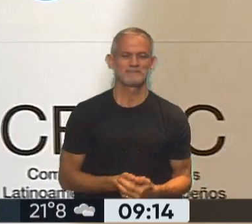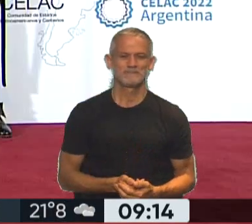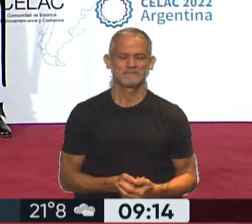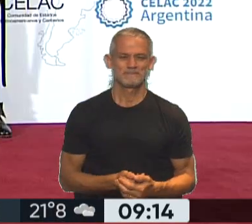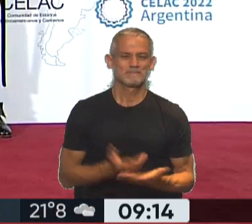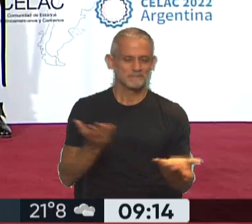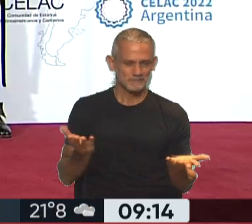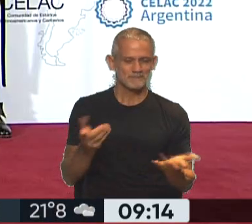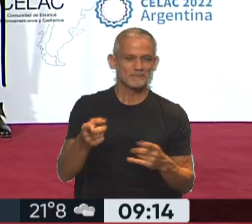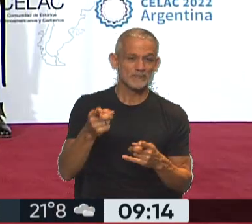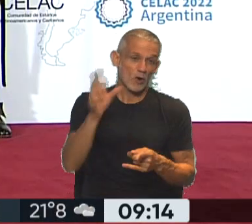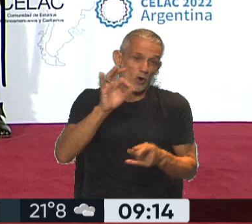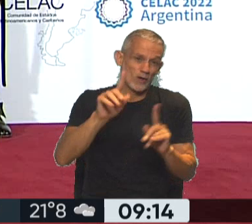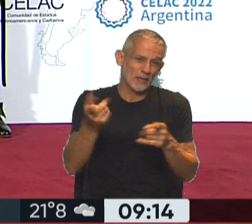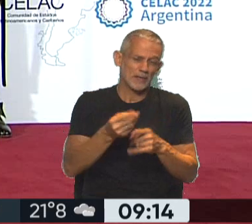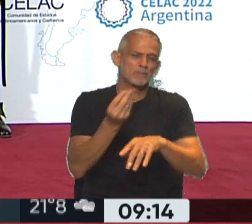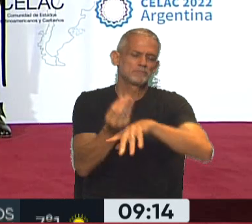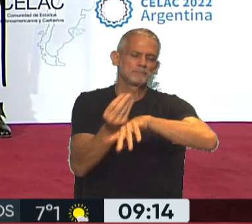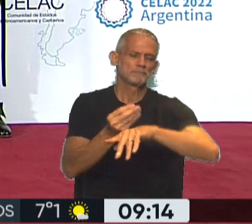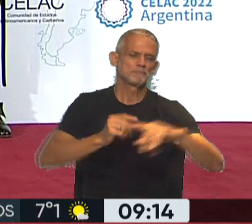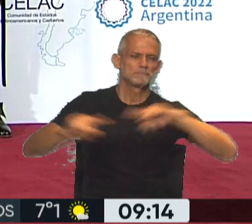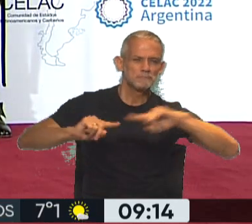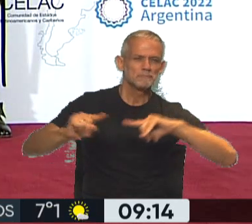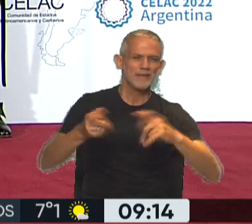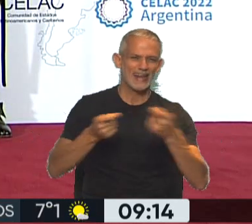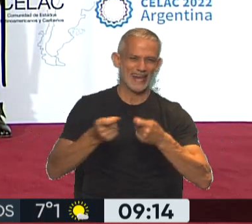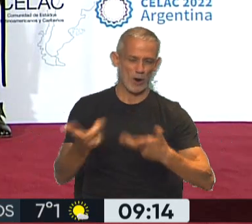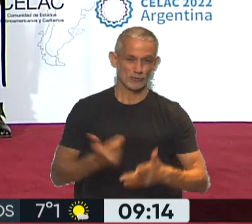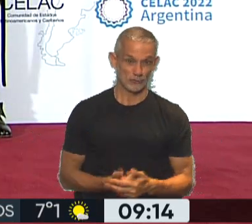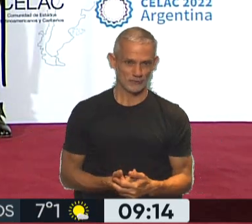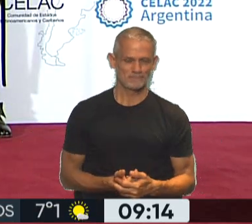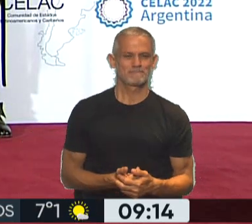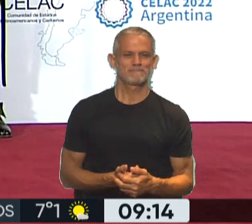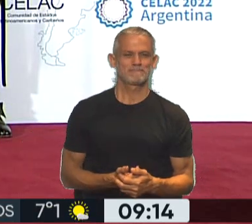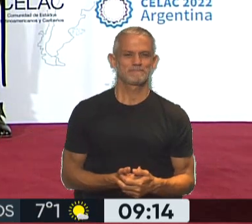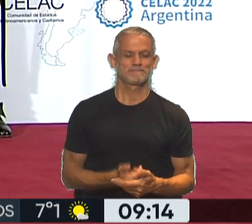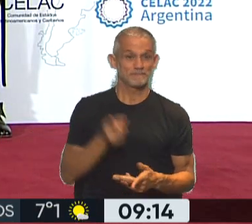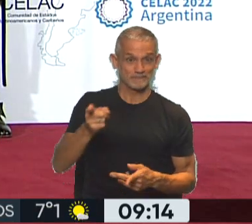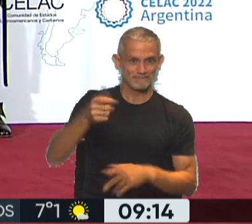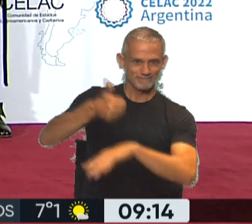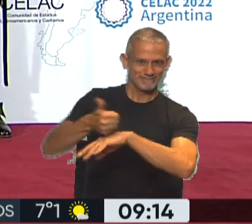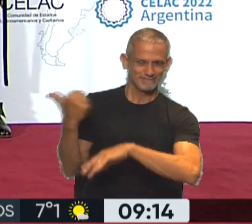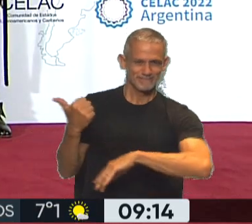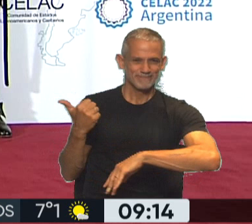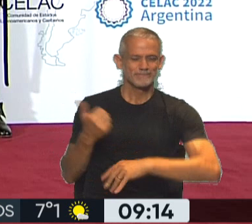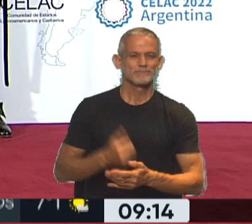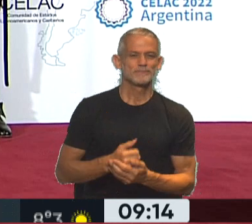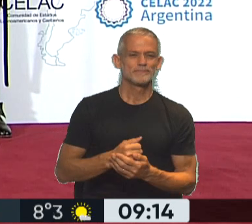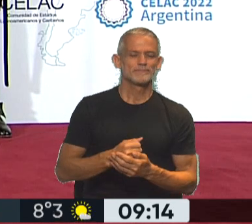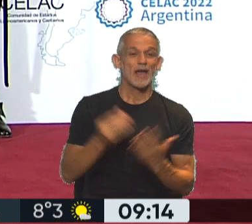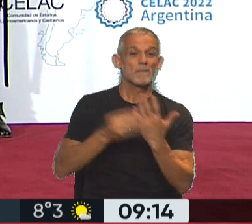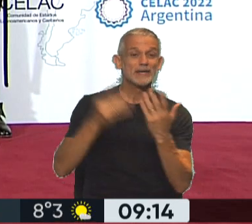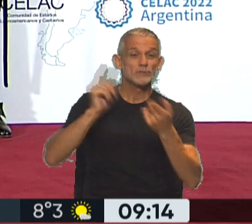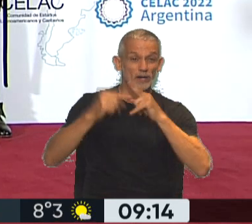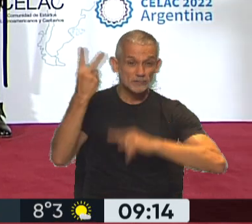de cancilleres o de encargados de negocios allí justamente se encuentra el canciller